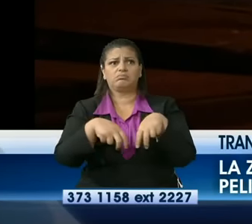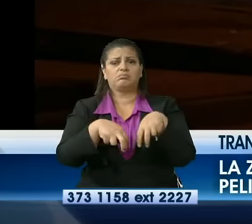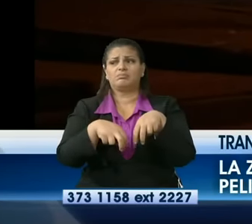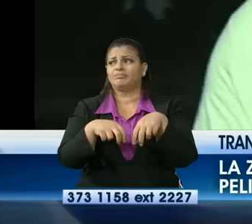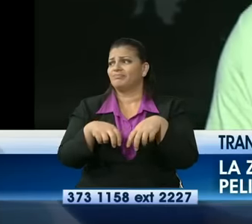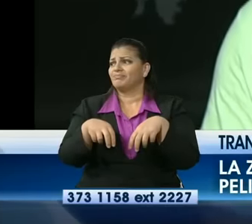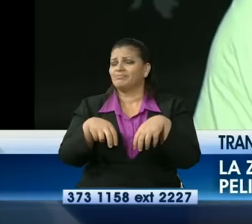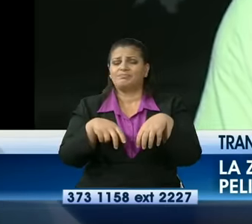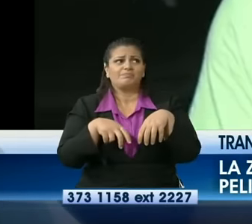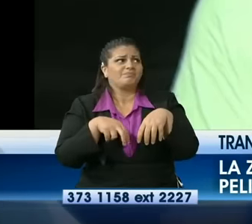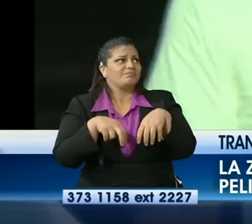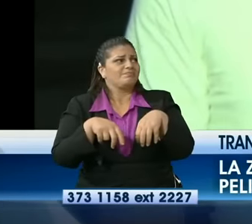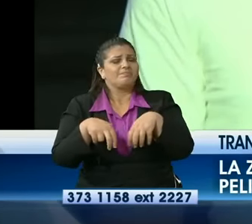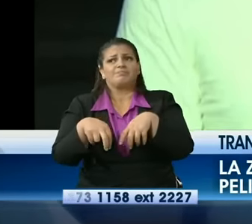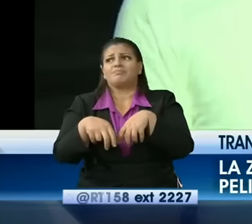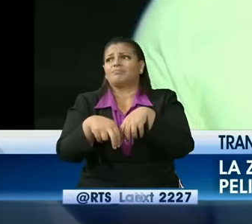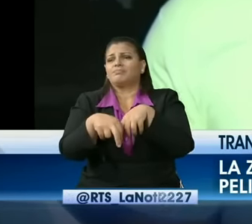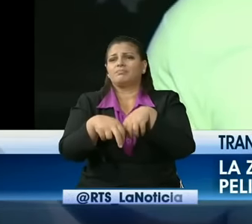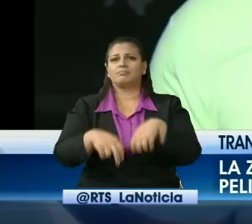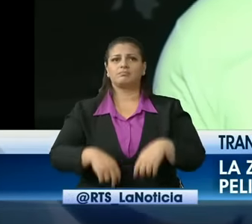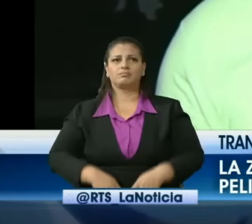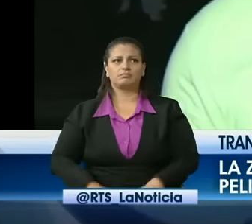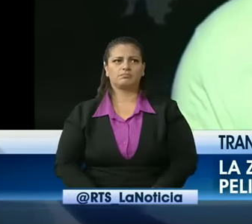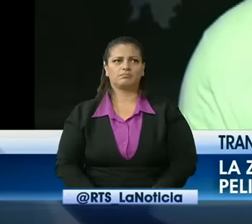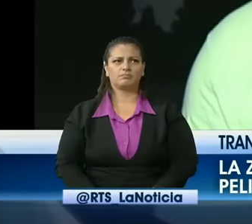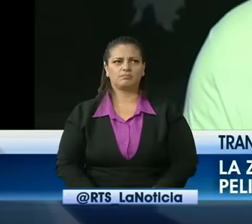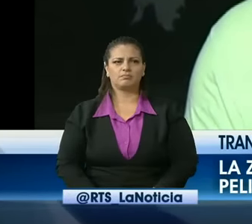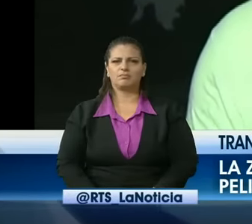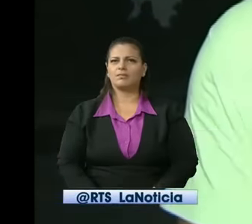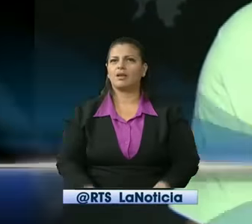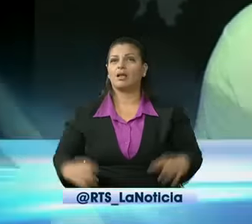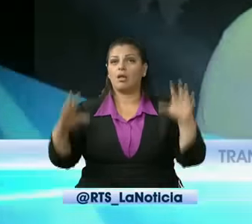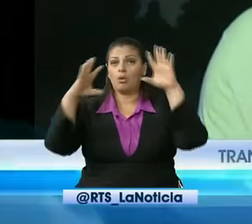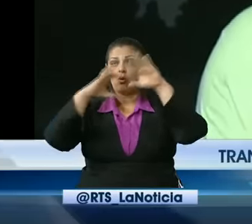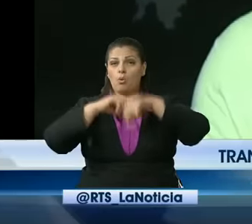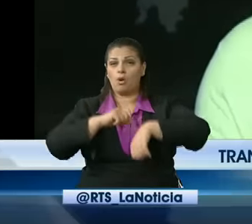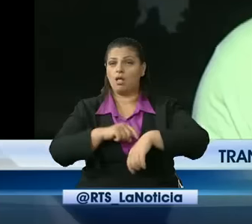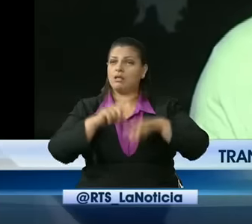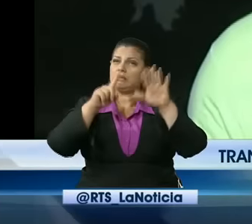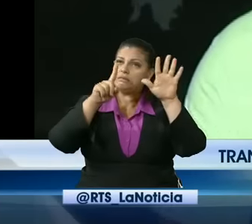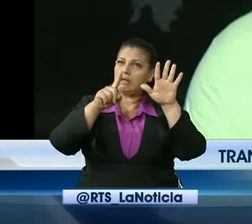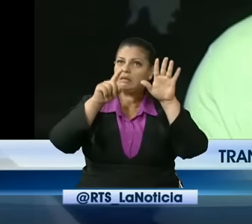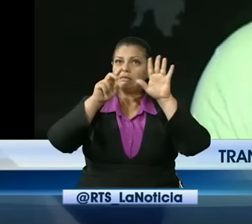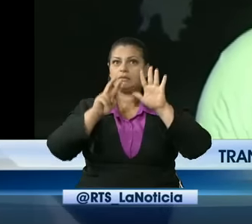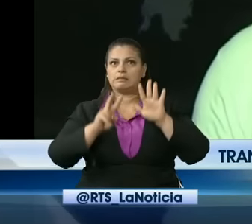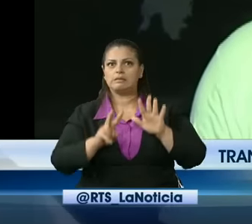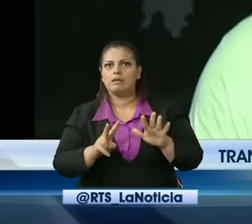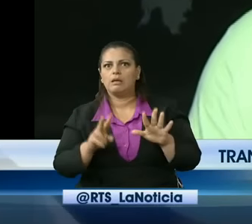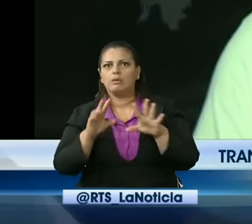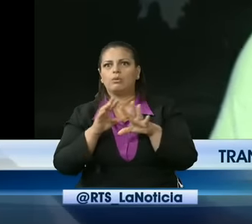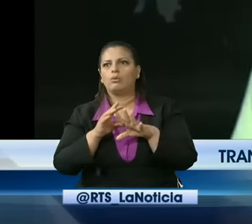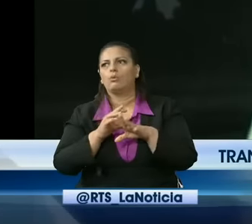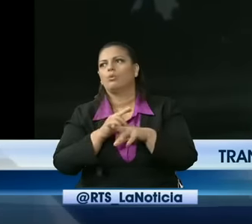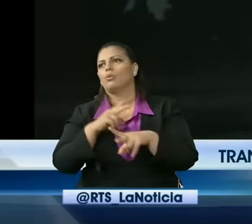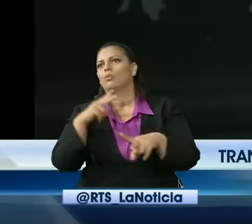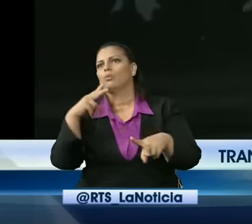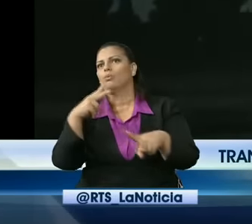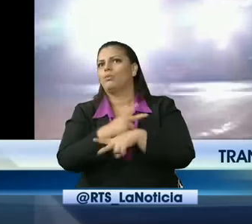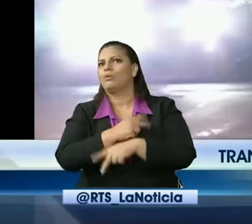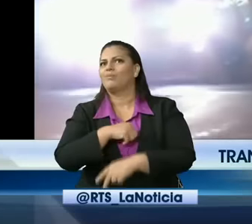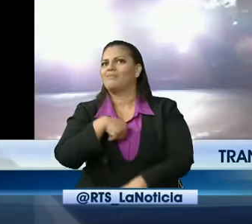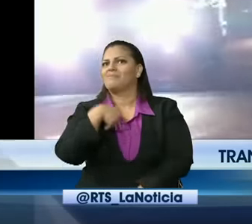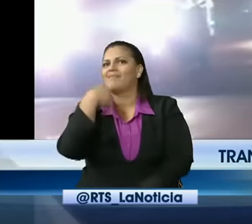estas calles. ¿Estamos qué hora más o menos? Yo ahorita creo que son como las 6:30. A partir creo que de las 7, 8 de la noche ya se tornaría un poquito más peligroso por la